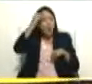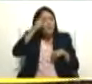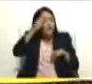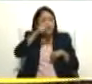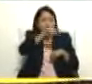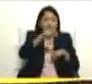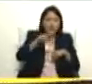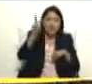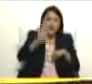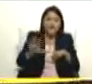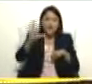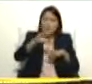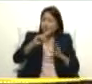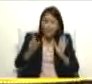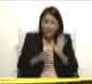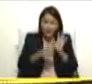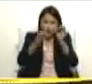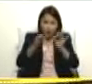soberano.